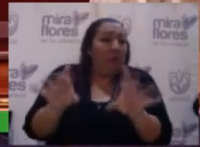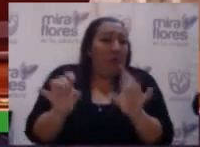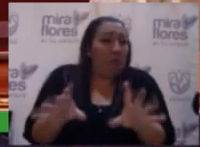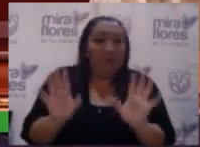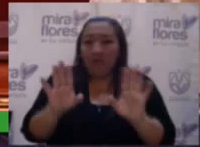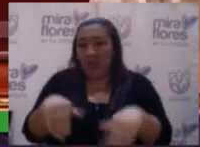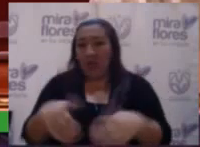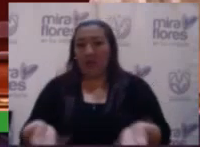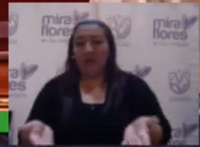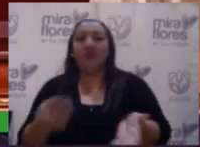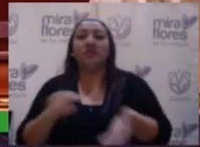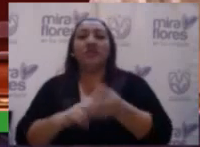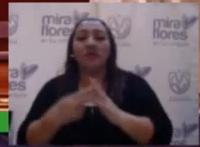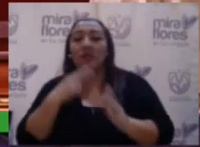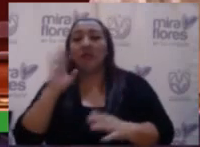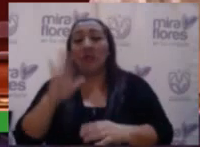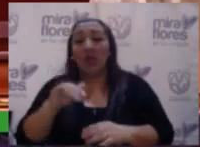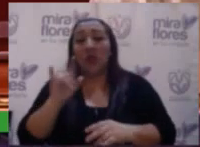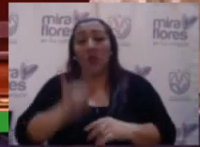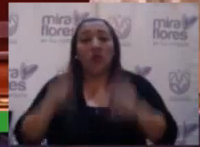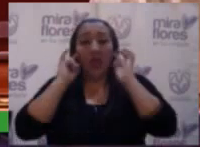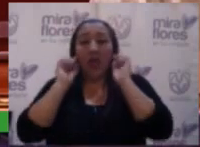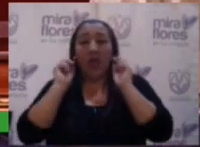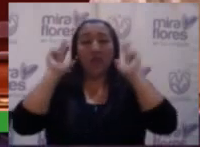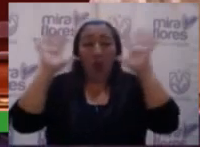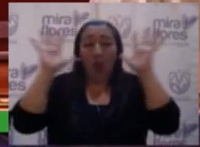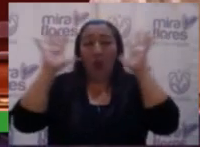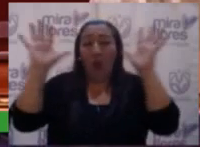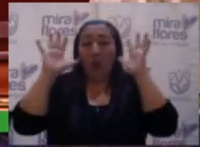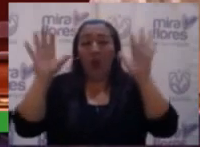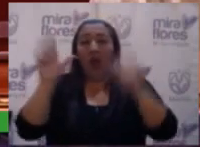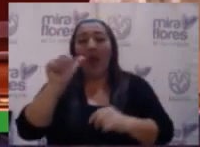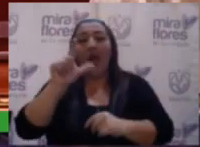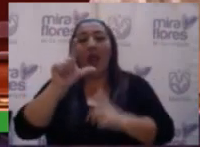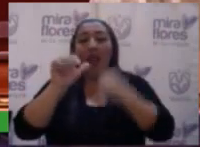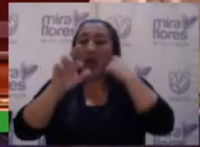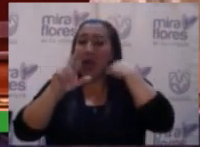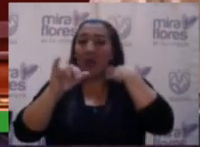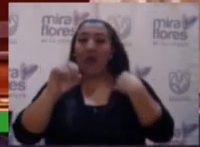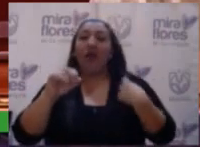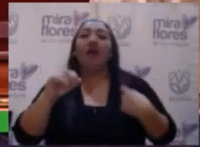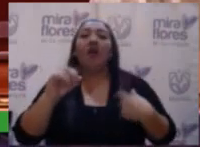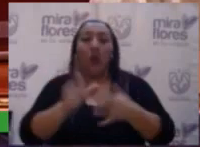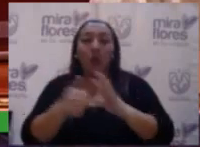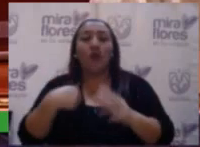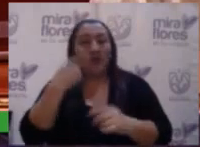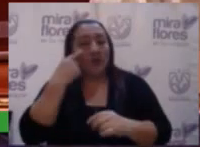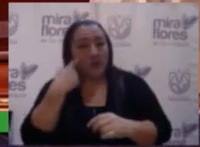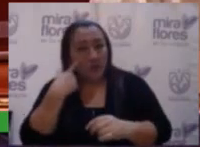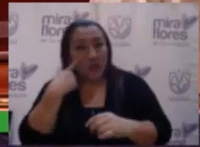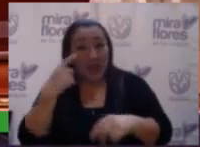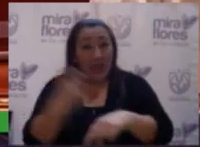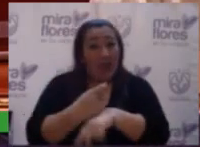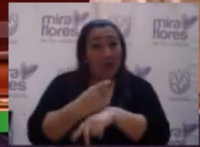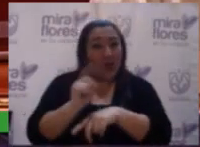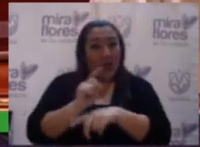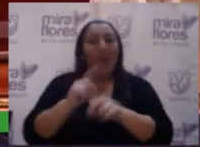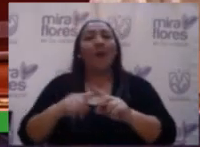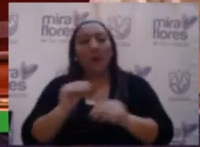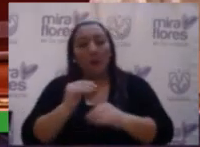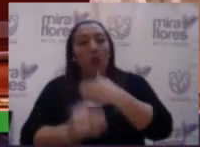de de mal utilizar las alarmas no es un proceso sin duda y veremos el resultado no inmediatamente pero